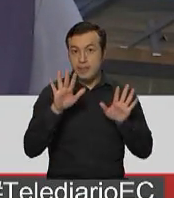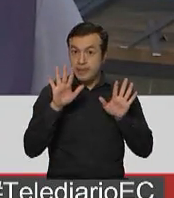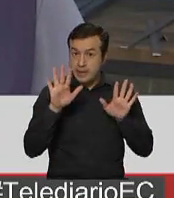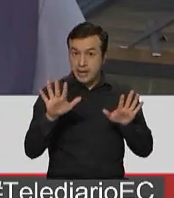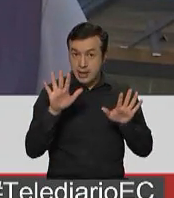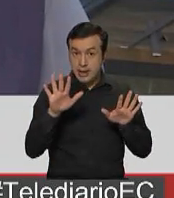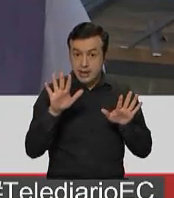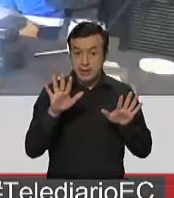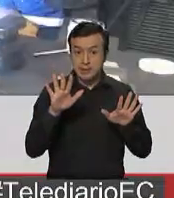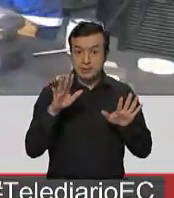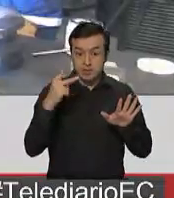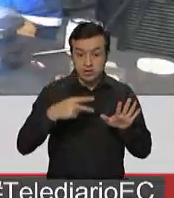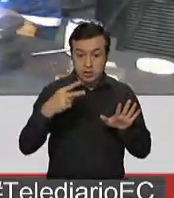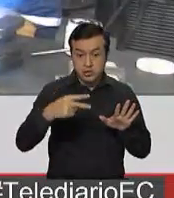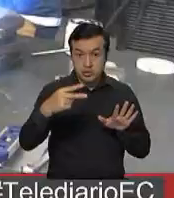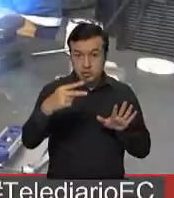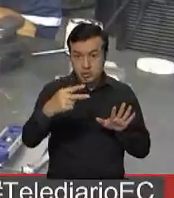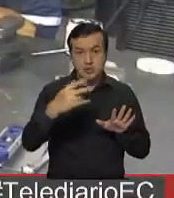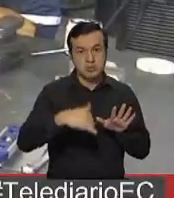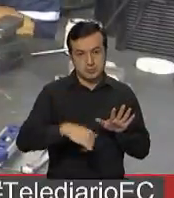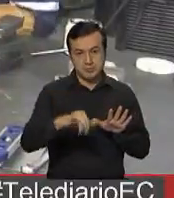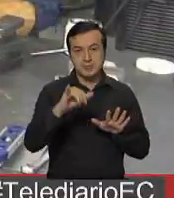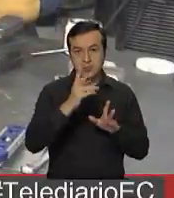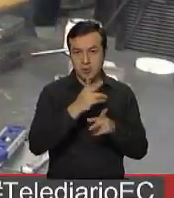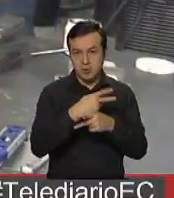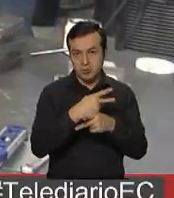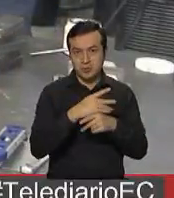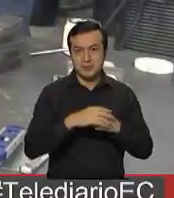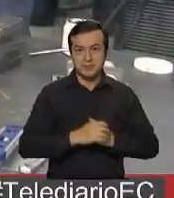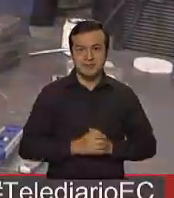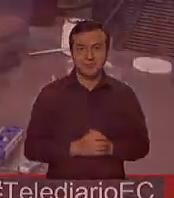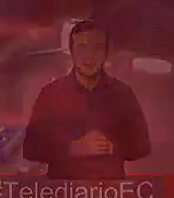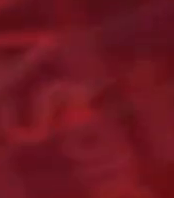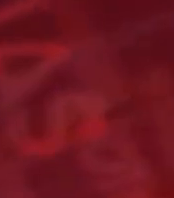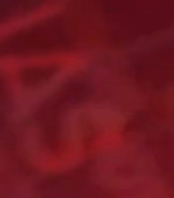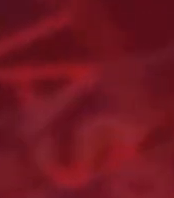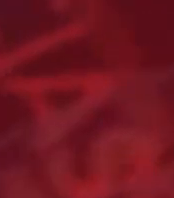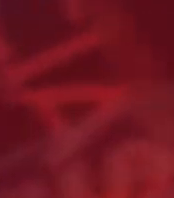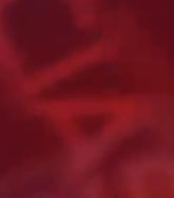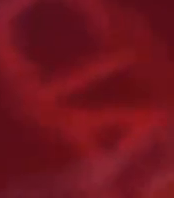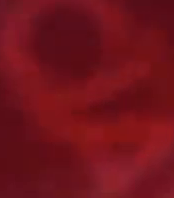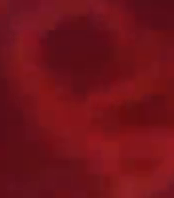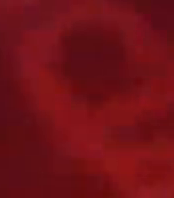10 cada dos días. Verónica Rivadeneira, Ecuador TV.